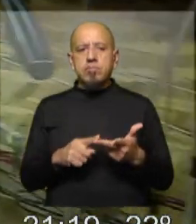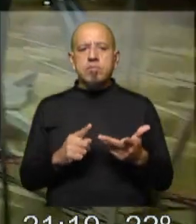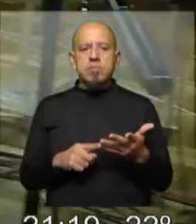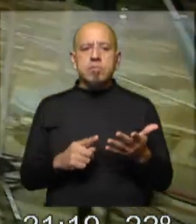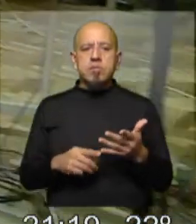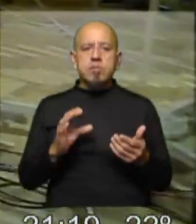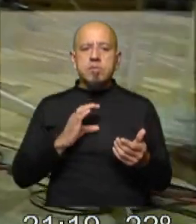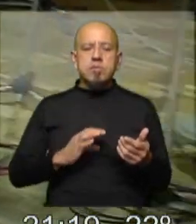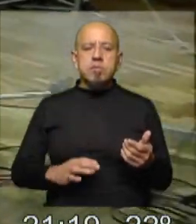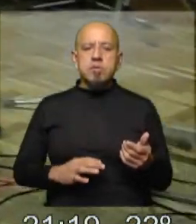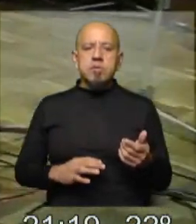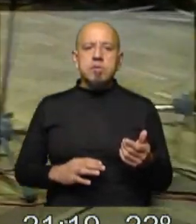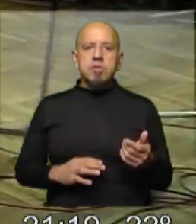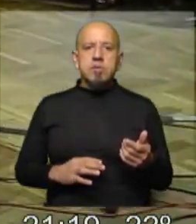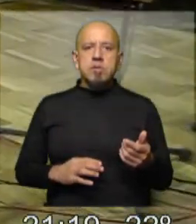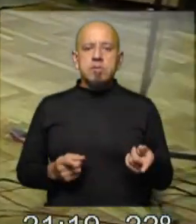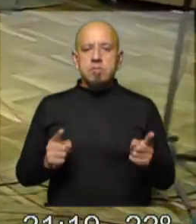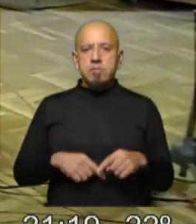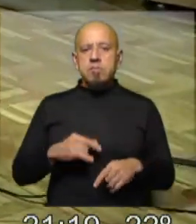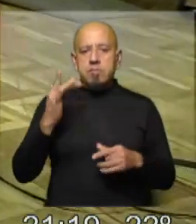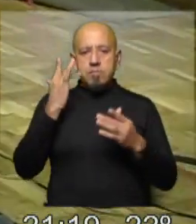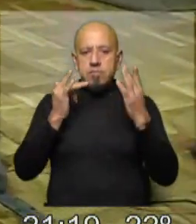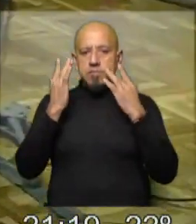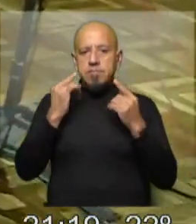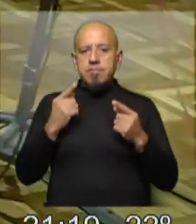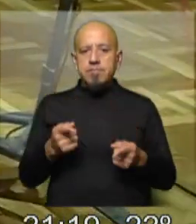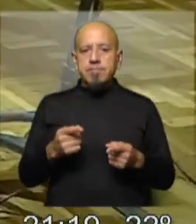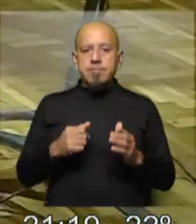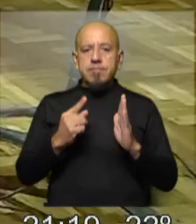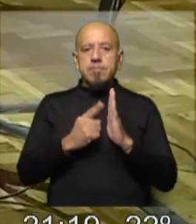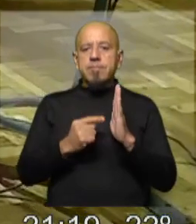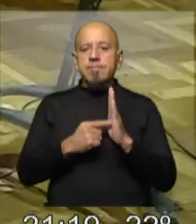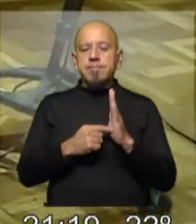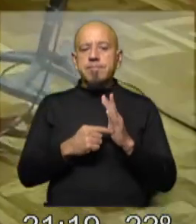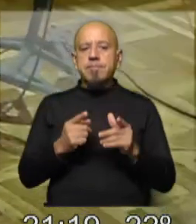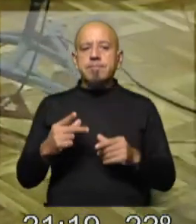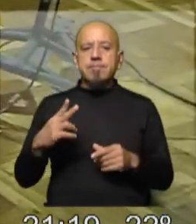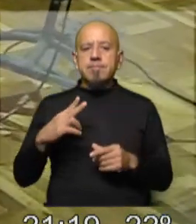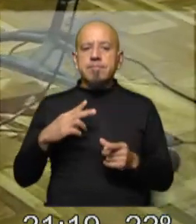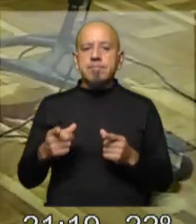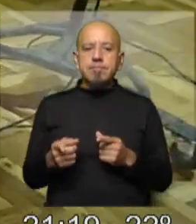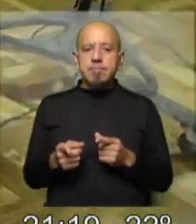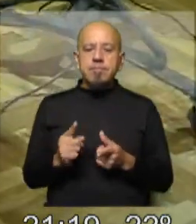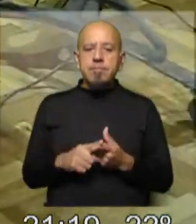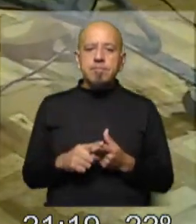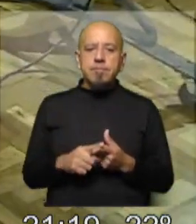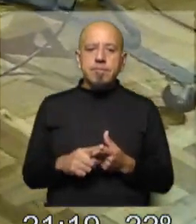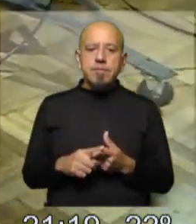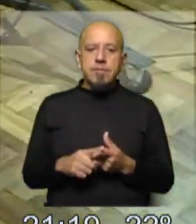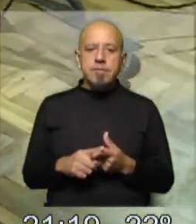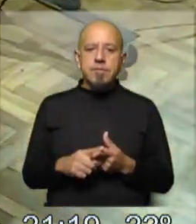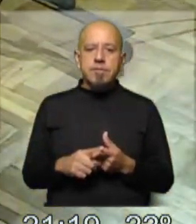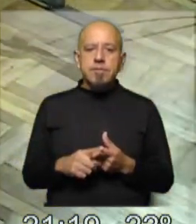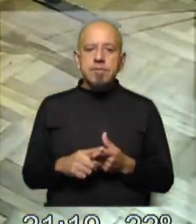Y bueno, vienen artistas para alquilar el estudio como particular, gente conocida,